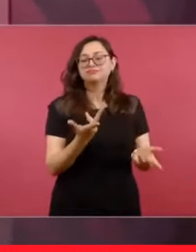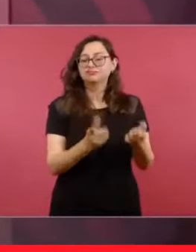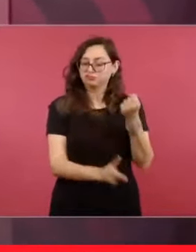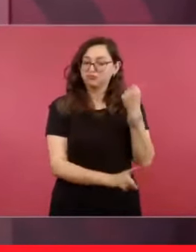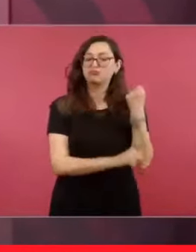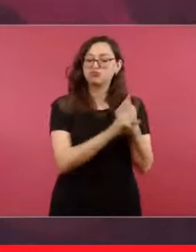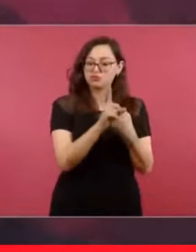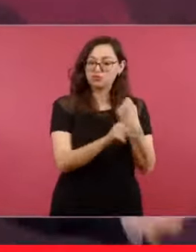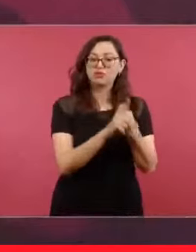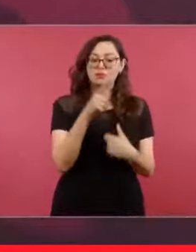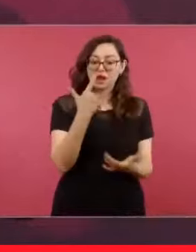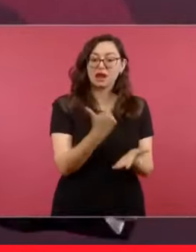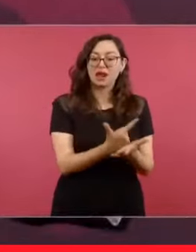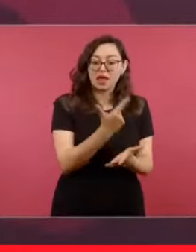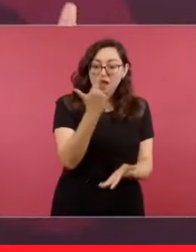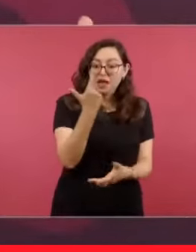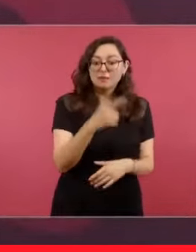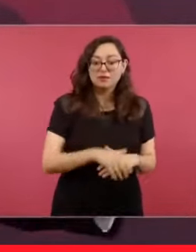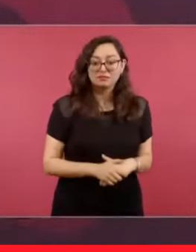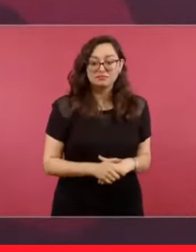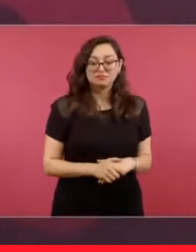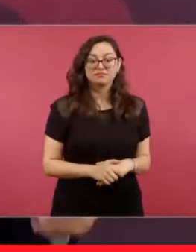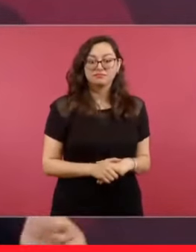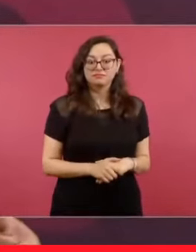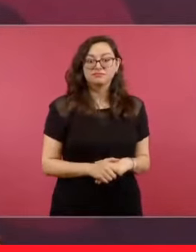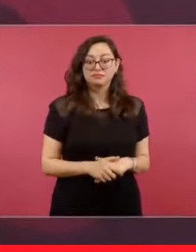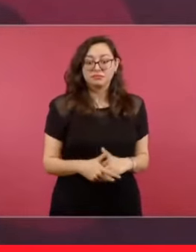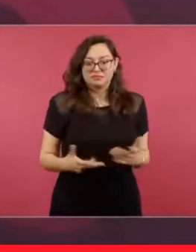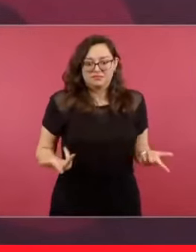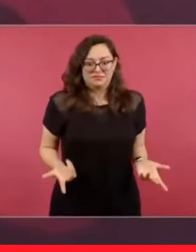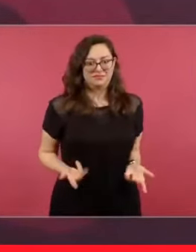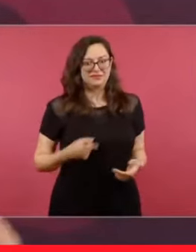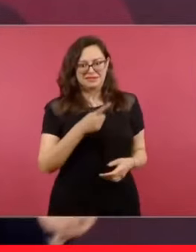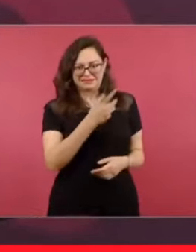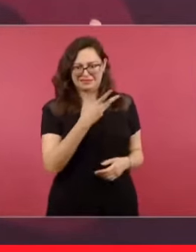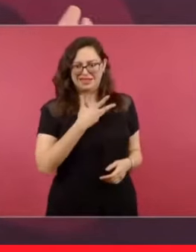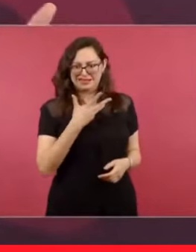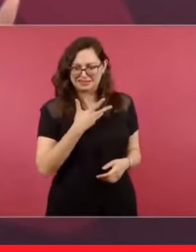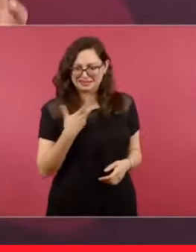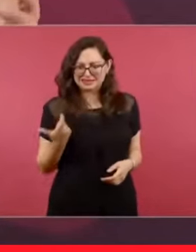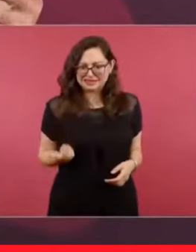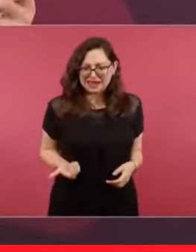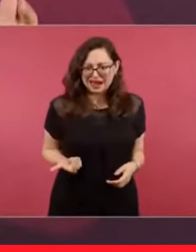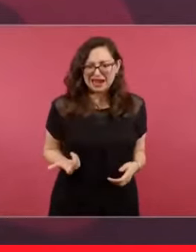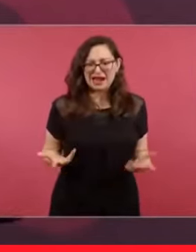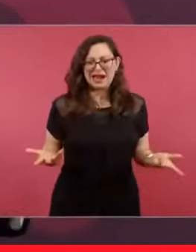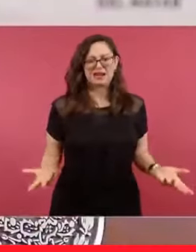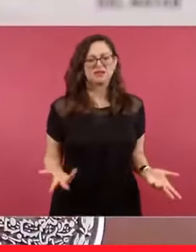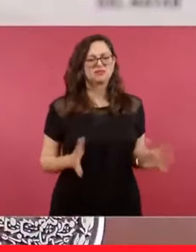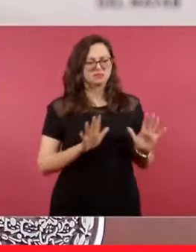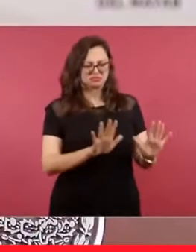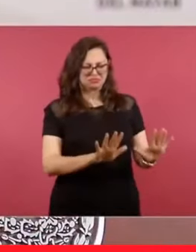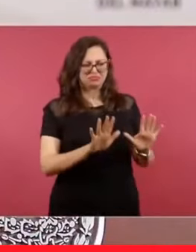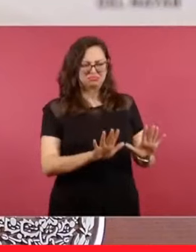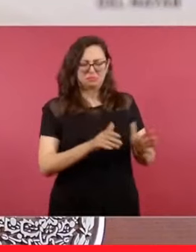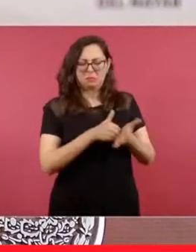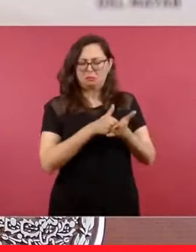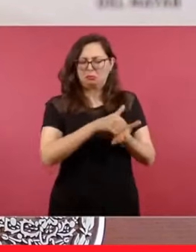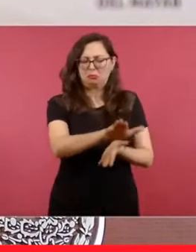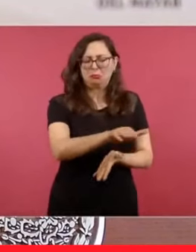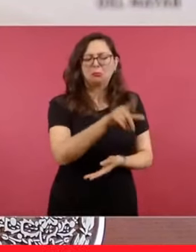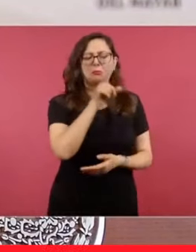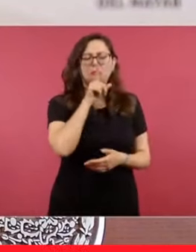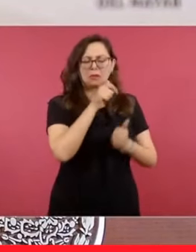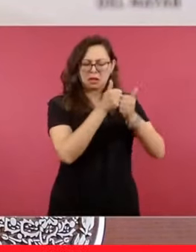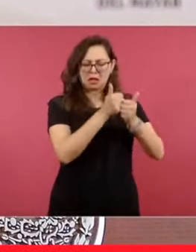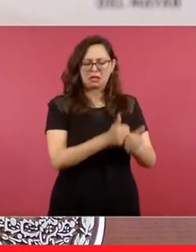podrían este porque tienen recursos decir 2 años más en